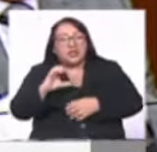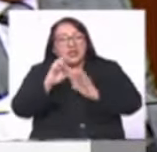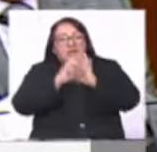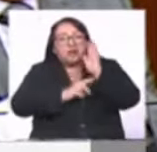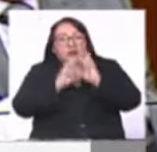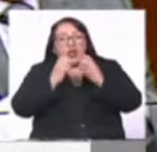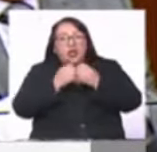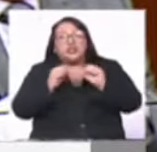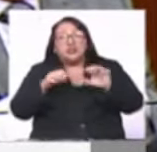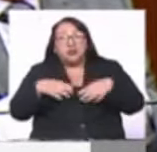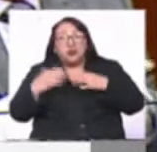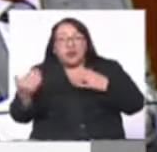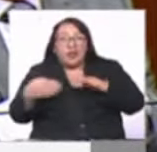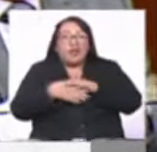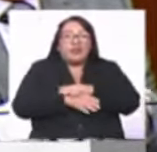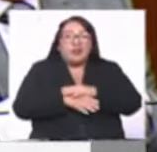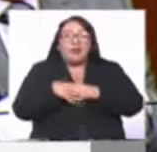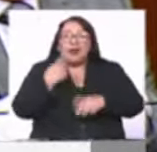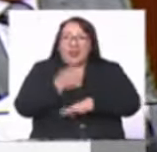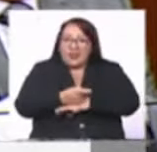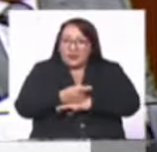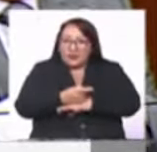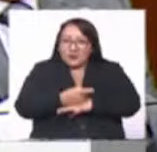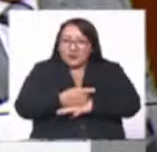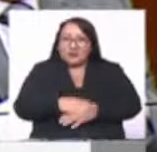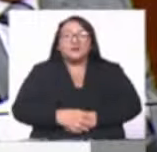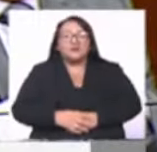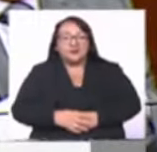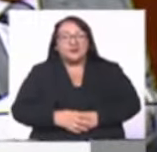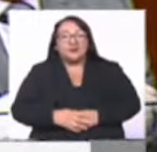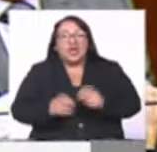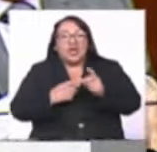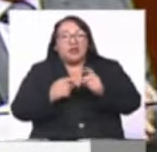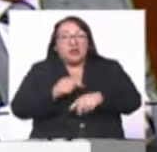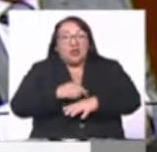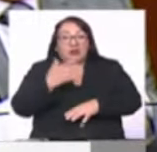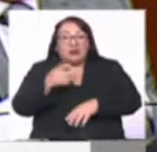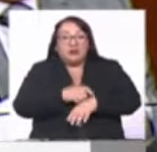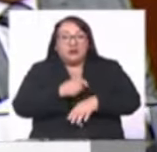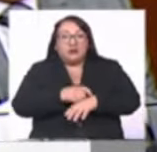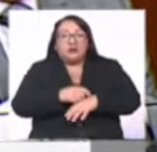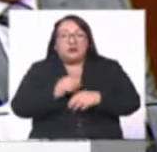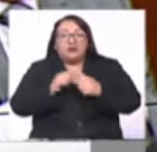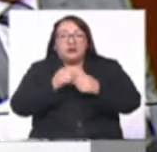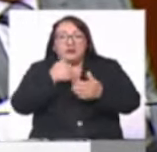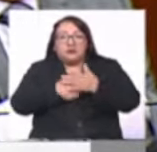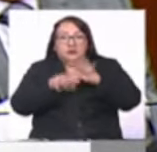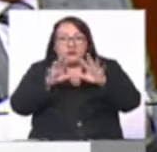reglamento del Congreso sobre el otorgamiento de plazo refiero que mediante oficio número